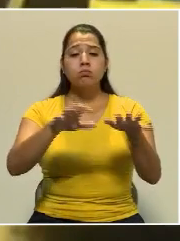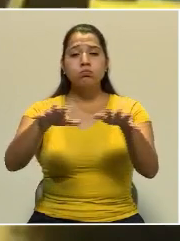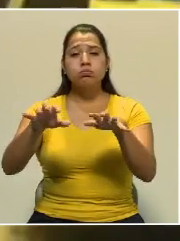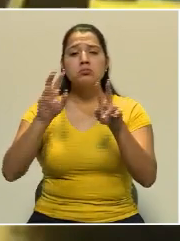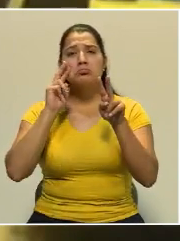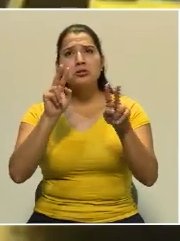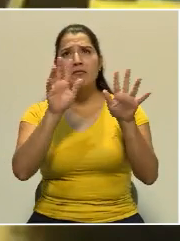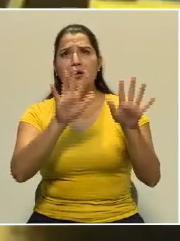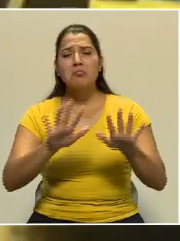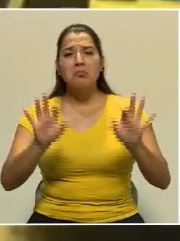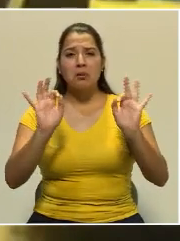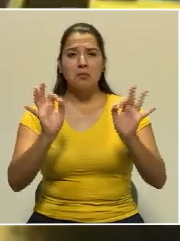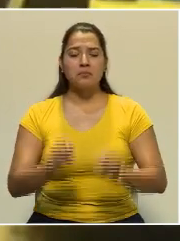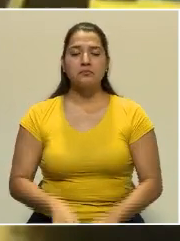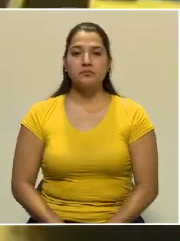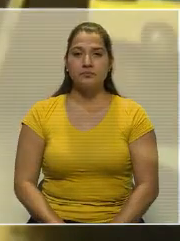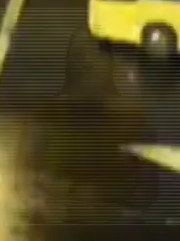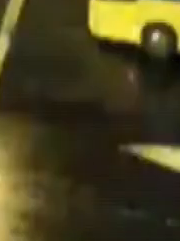visibilidad.